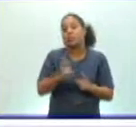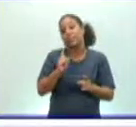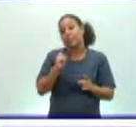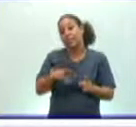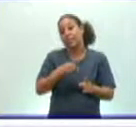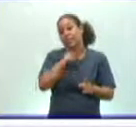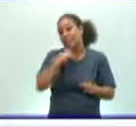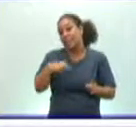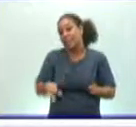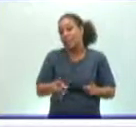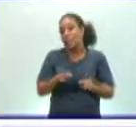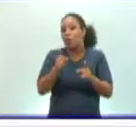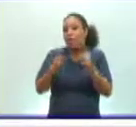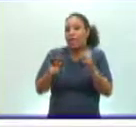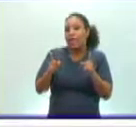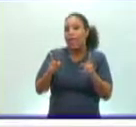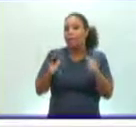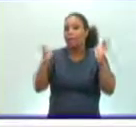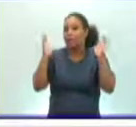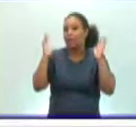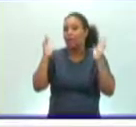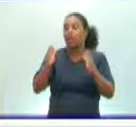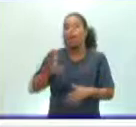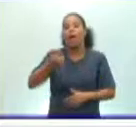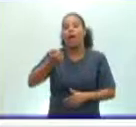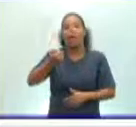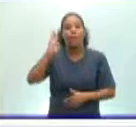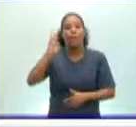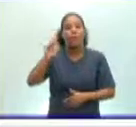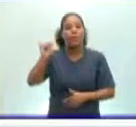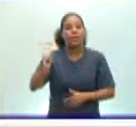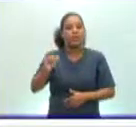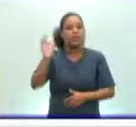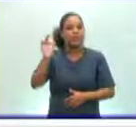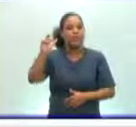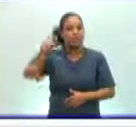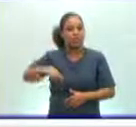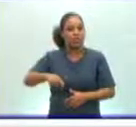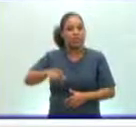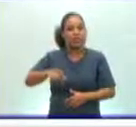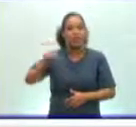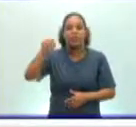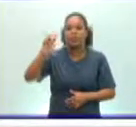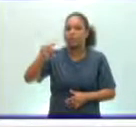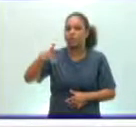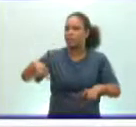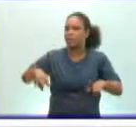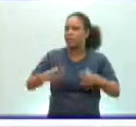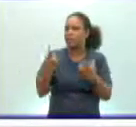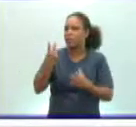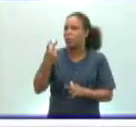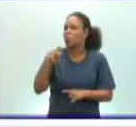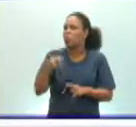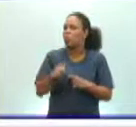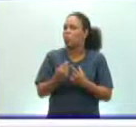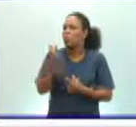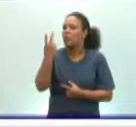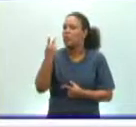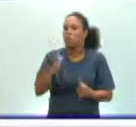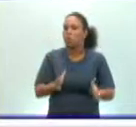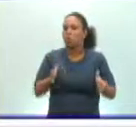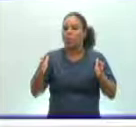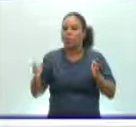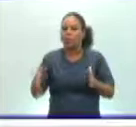paralelos AB y FE. Y nos dicen que se cumple por la segunda parte del